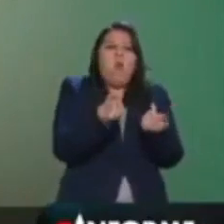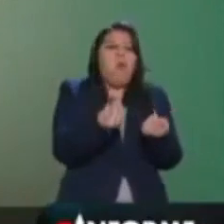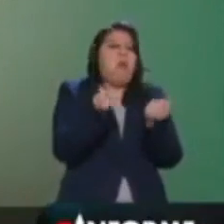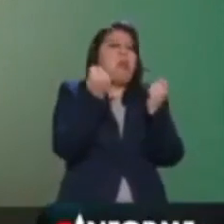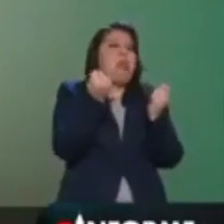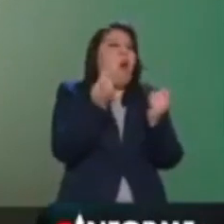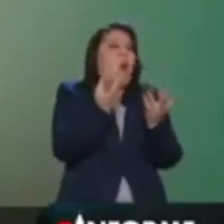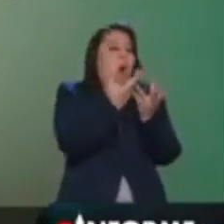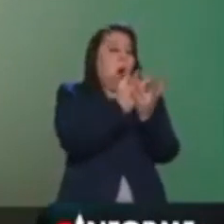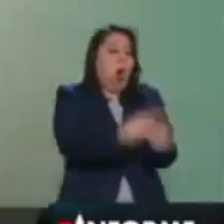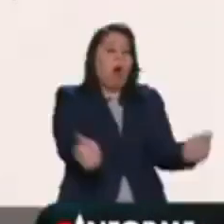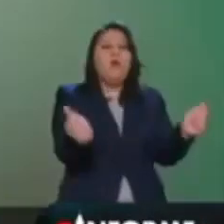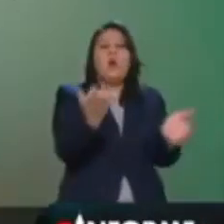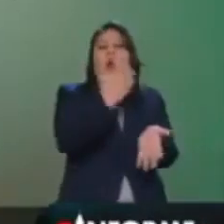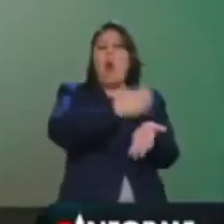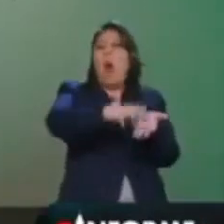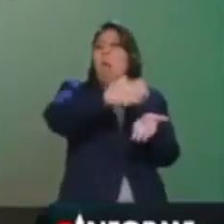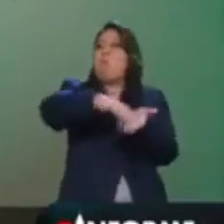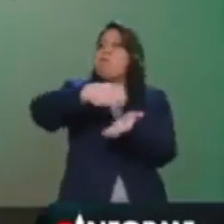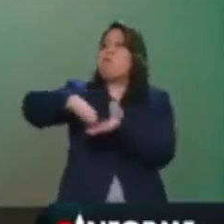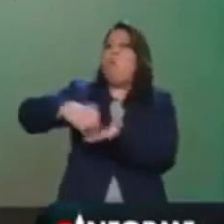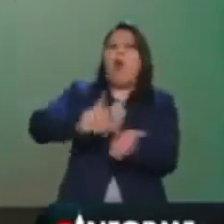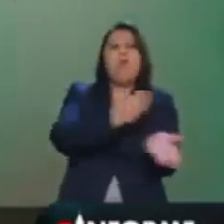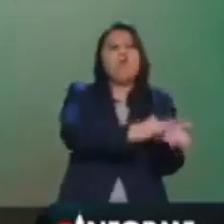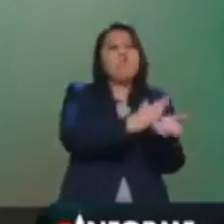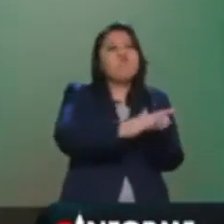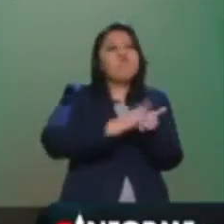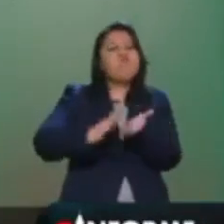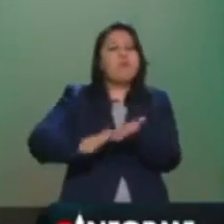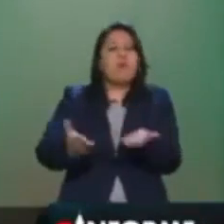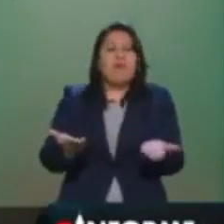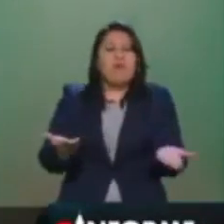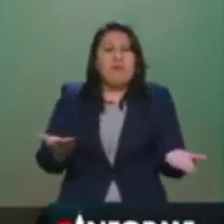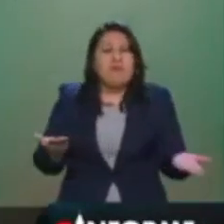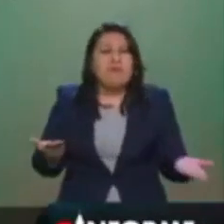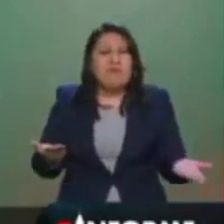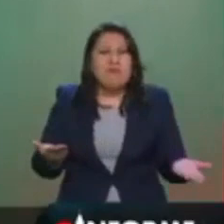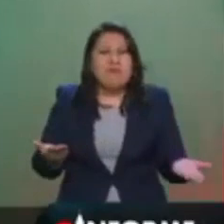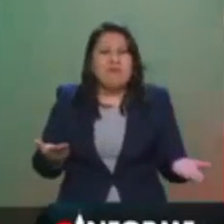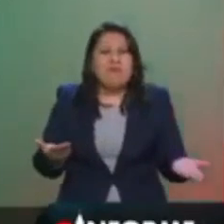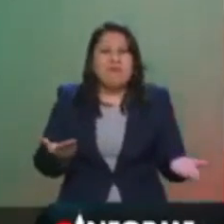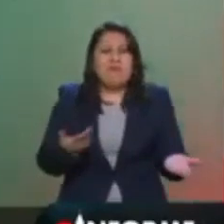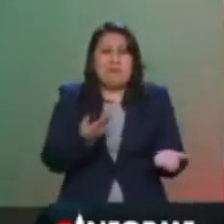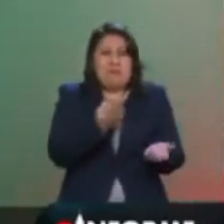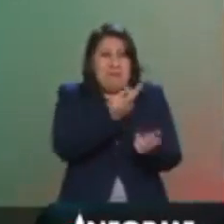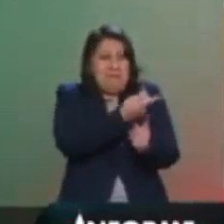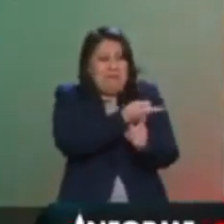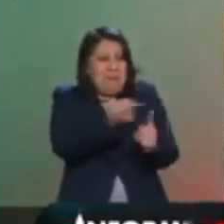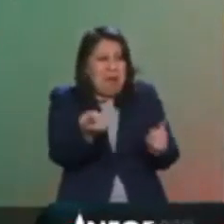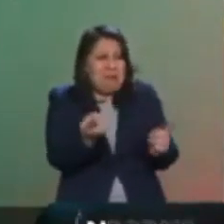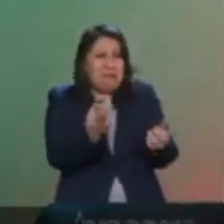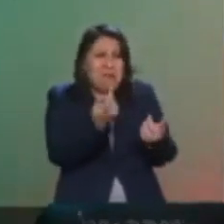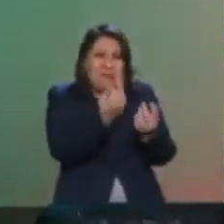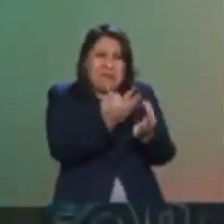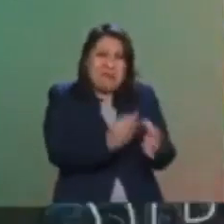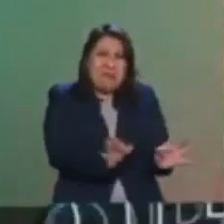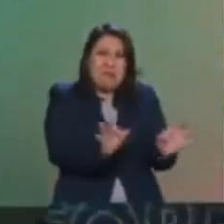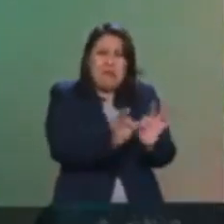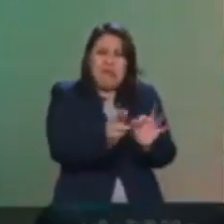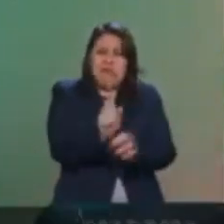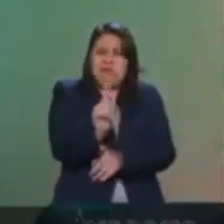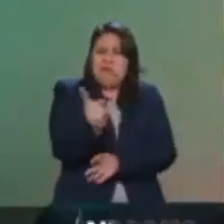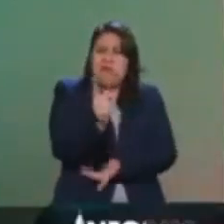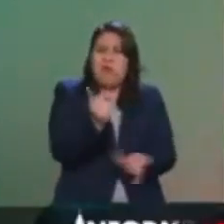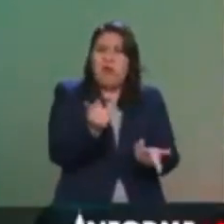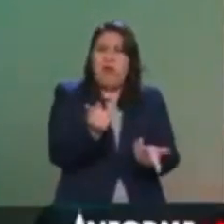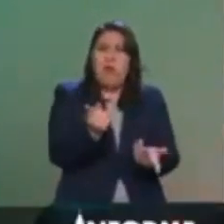cosas superfluas, sí, claro, en lo que no es importante, indispensable, sí. O